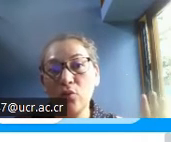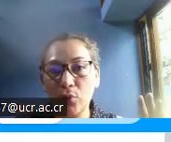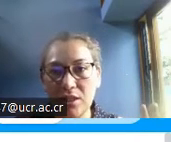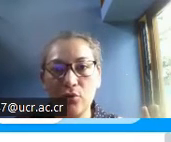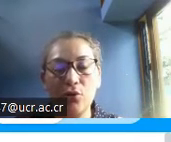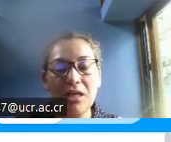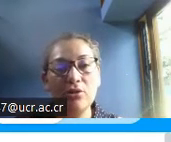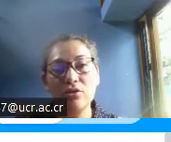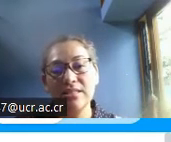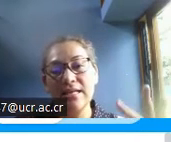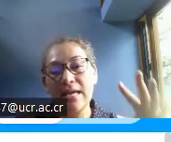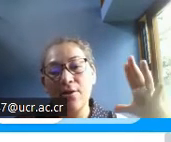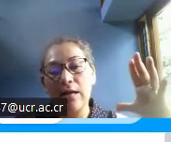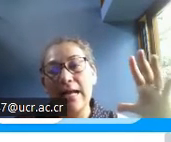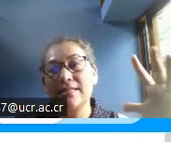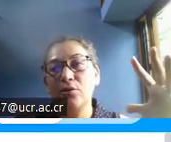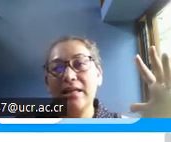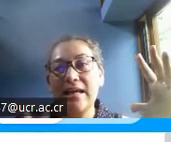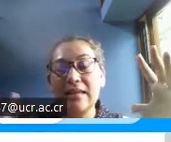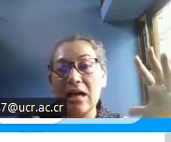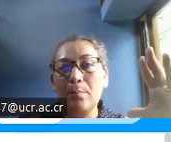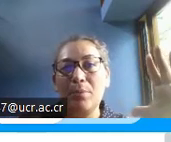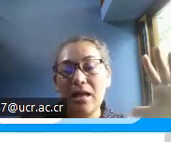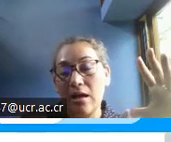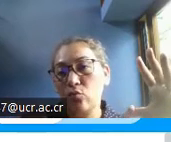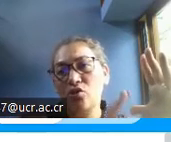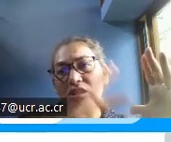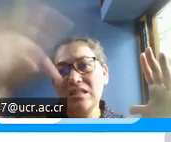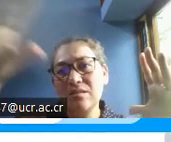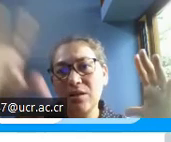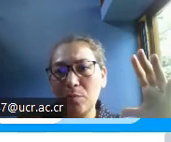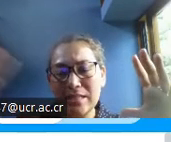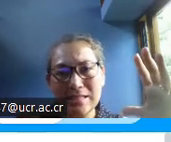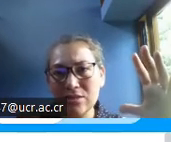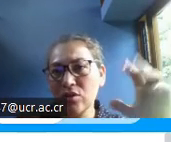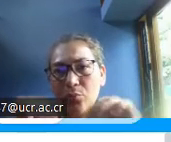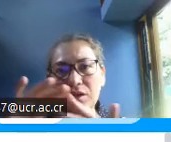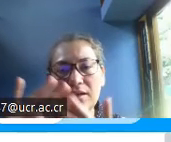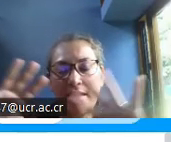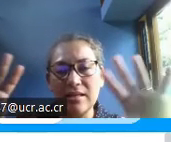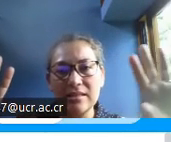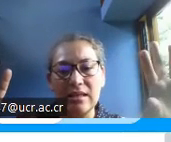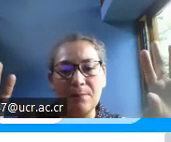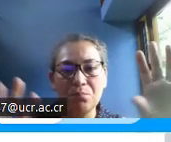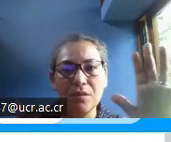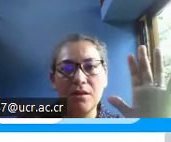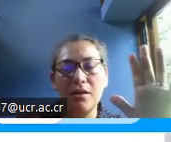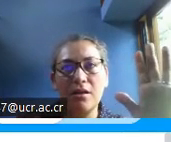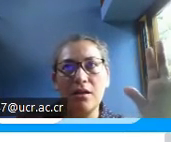se pierde un poquitito, ¿ok? Entonces, al ser una idea tan amplia, hay muchísimas formas en las que eso se puede,